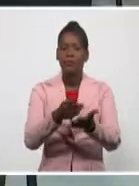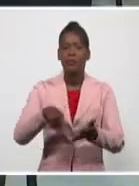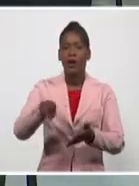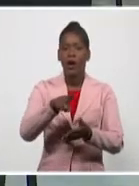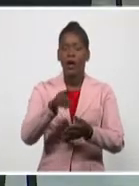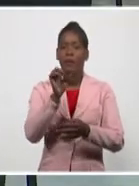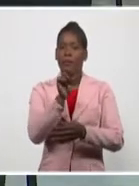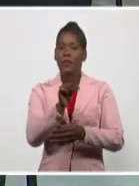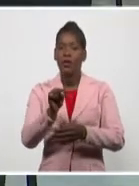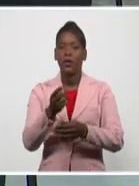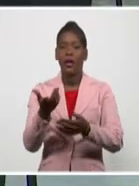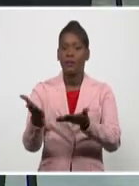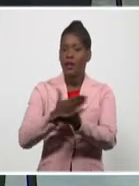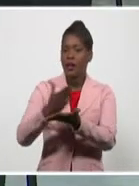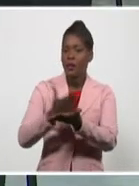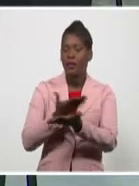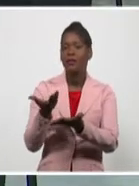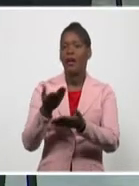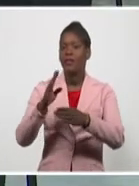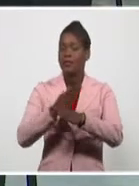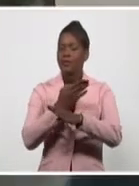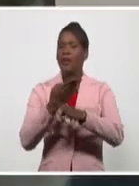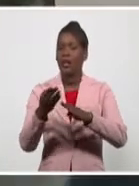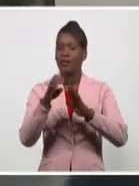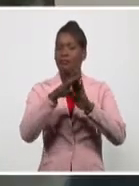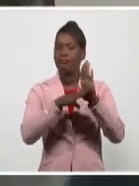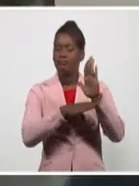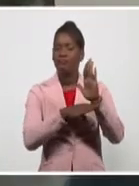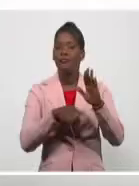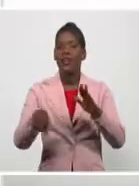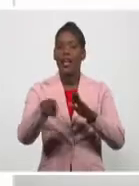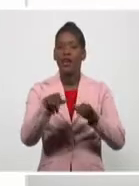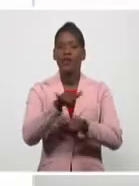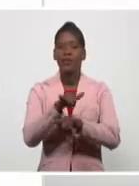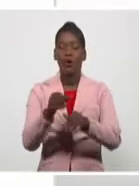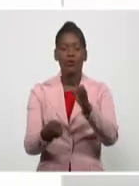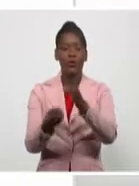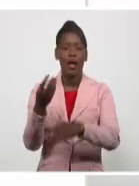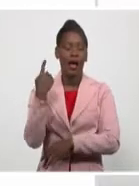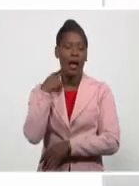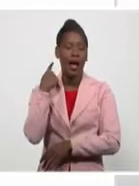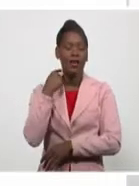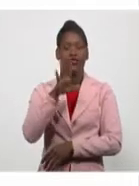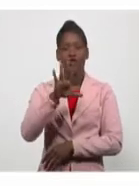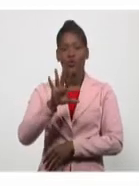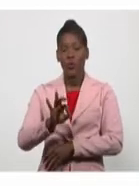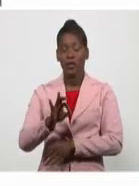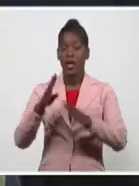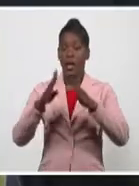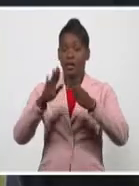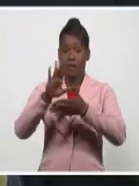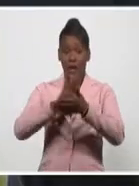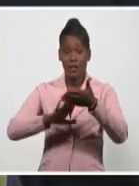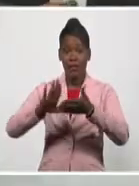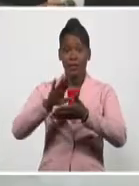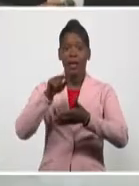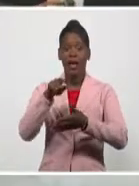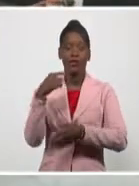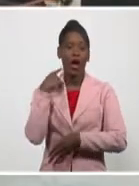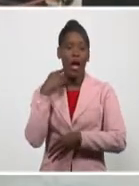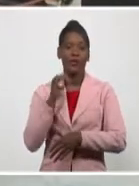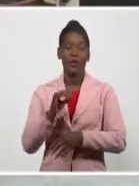revistas Conjunto, Boletín y Música, que arribó a sus 50 años de vida, y Casa de las Américas, que llegó este año a su número